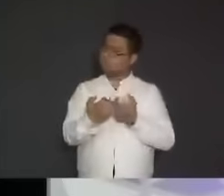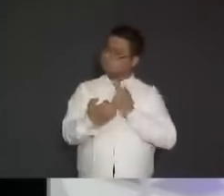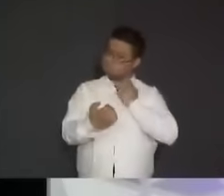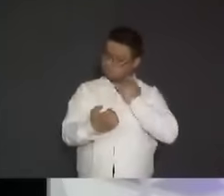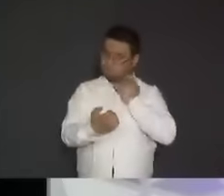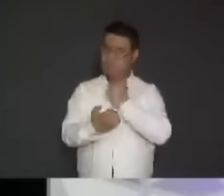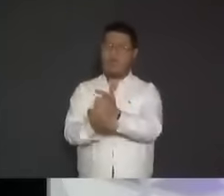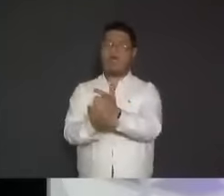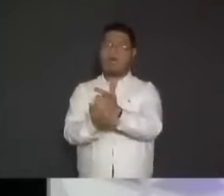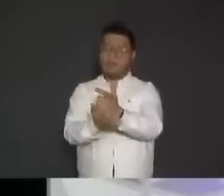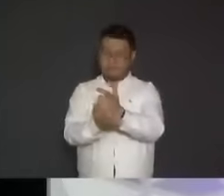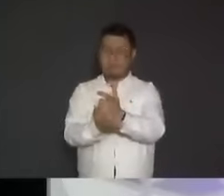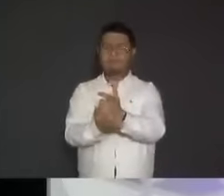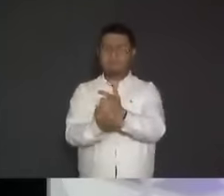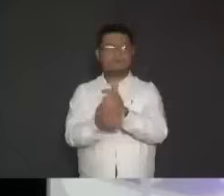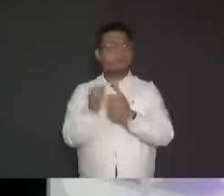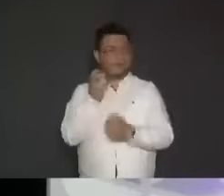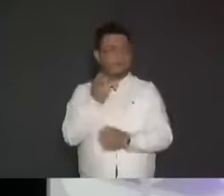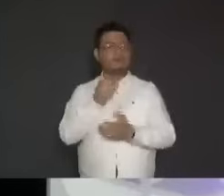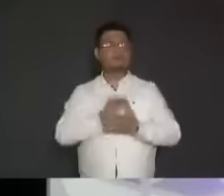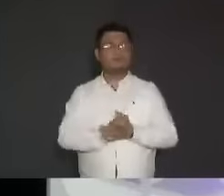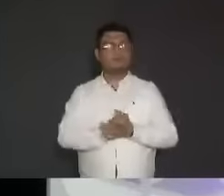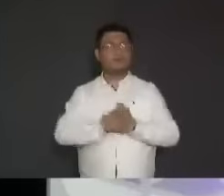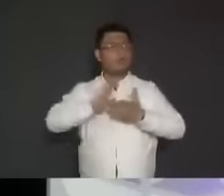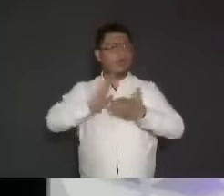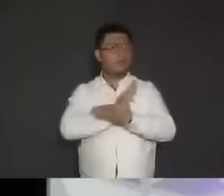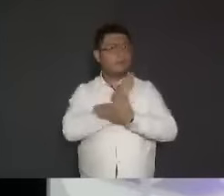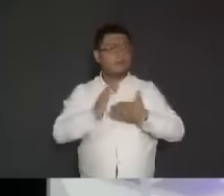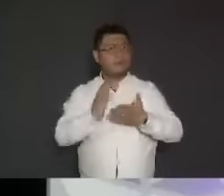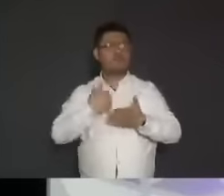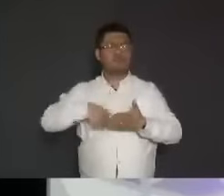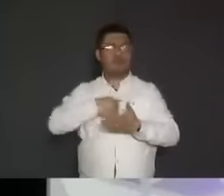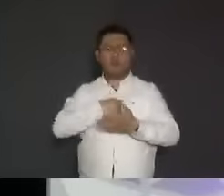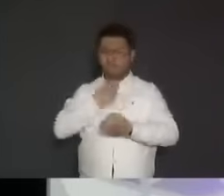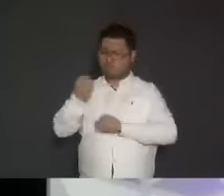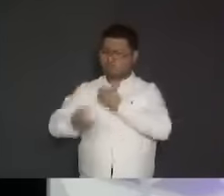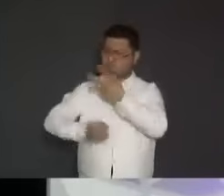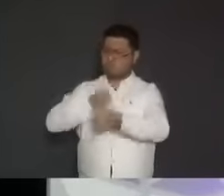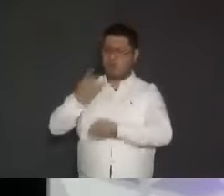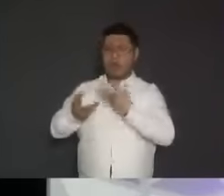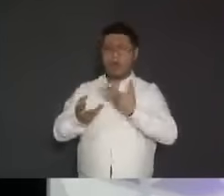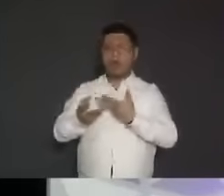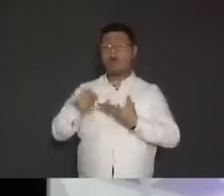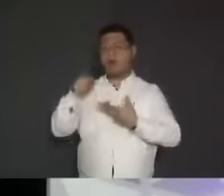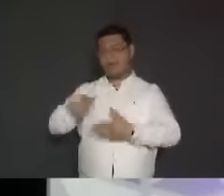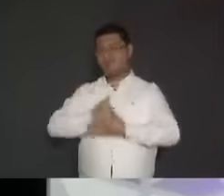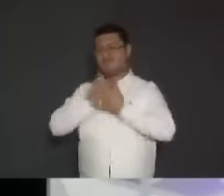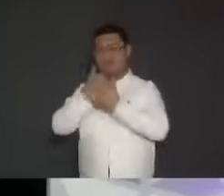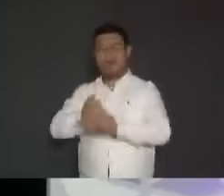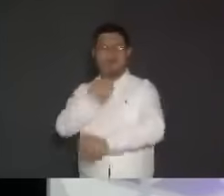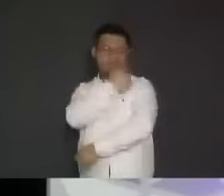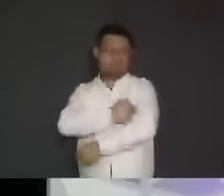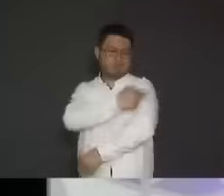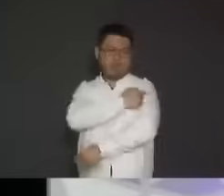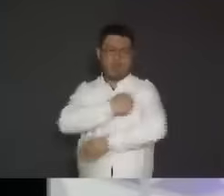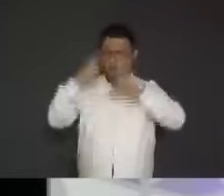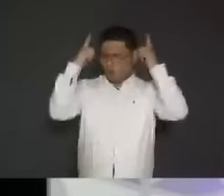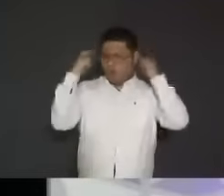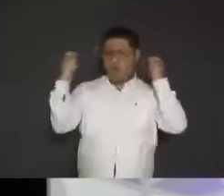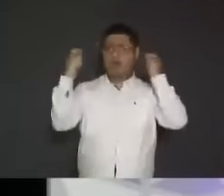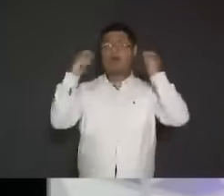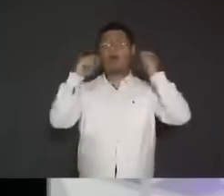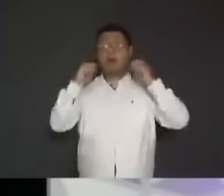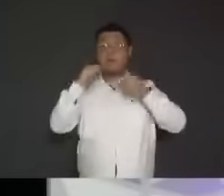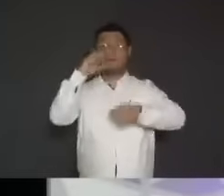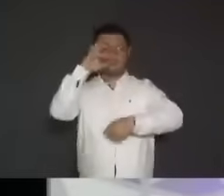nuevo gobierno ciudadano. Además, vamos por brindar condiciones laborales a enfermeros, enfermeras, médicas, médicos y